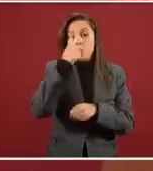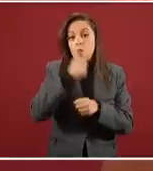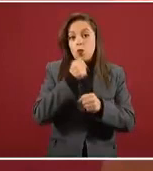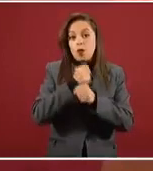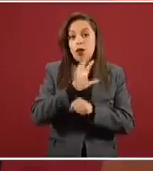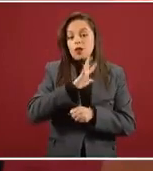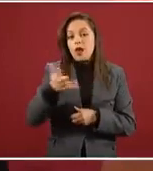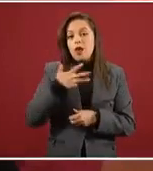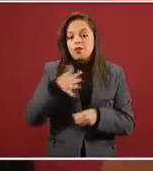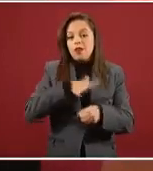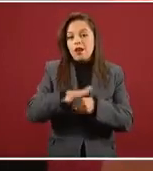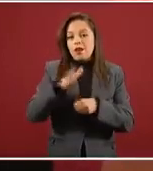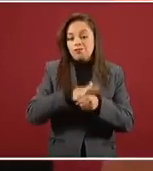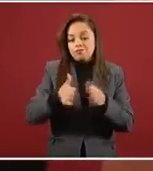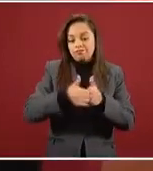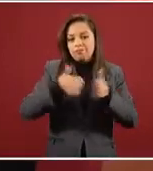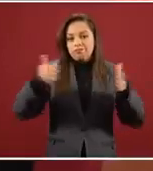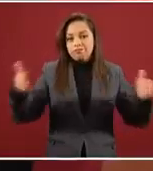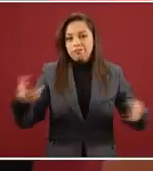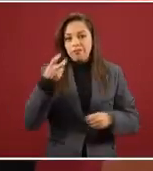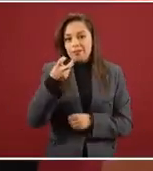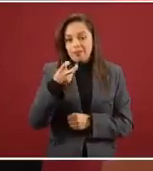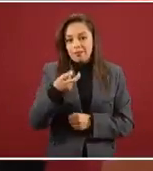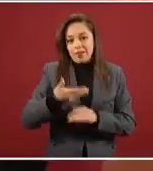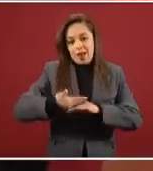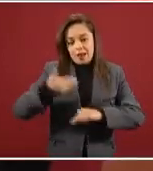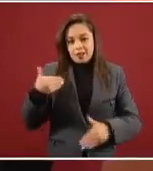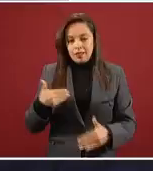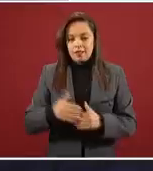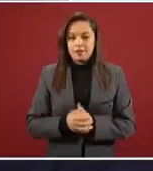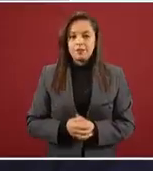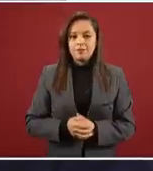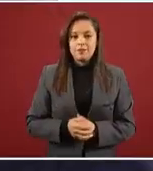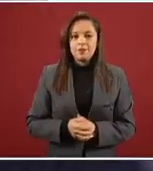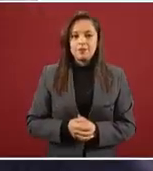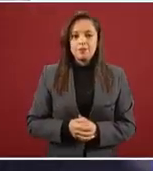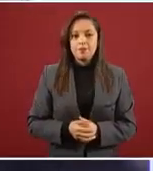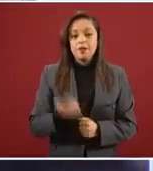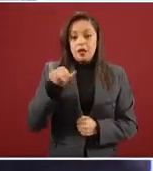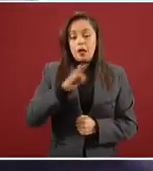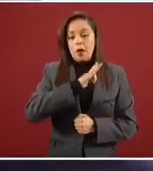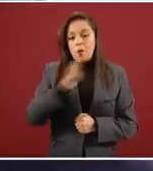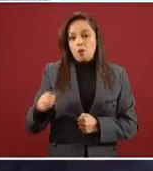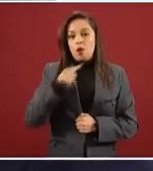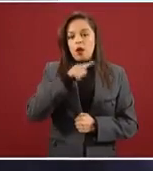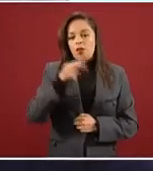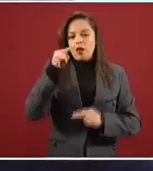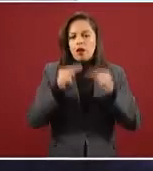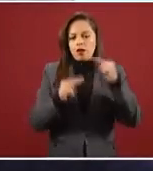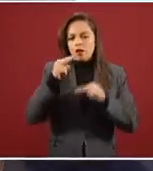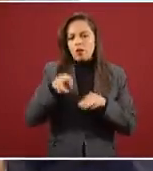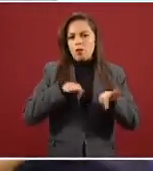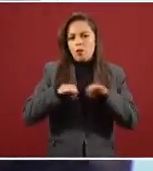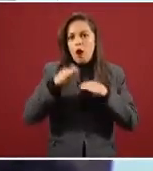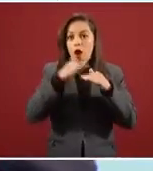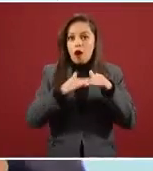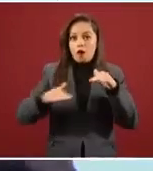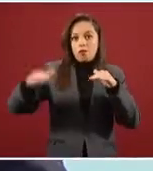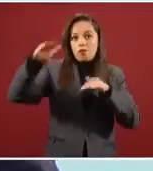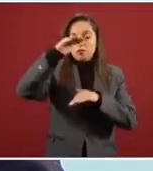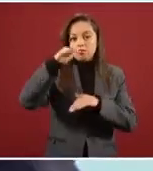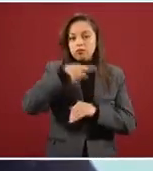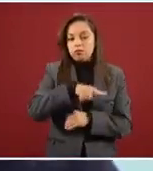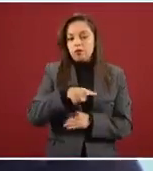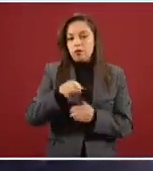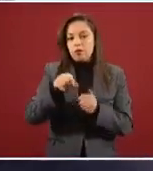año y sobre todo alcanzan niveles de empleo arriba del salario mínimo y en ese sentido no pierden sus